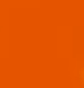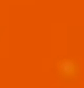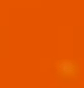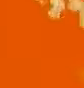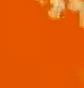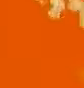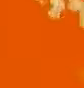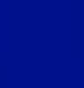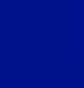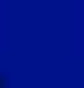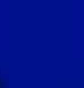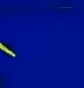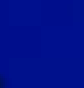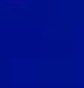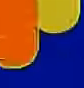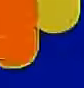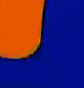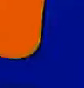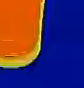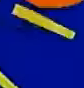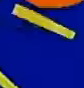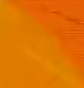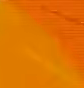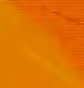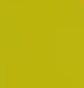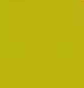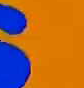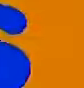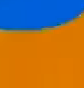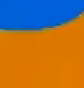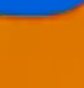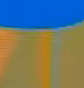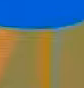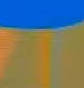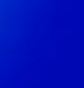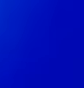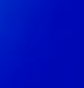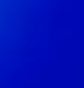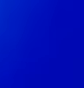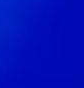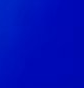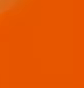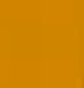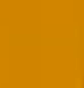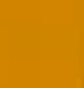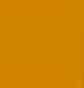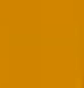Esto fue el sorteo Loto.